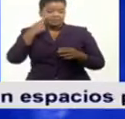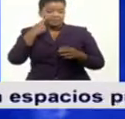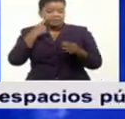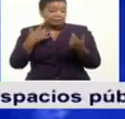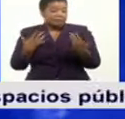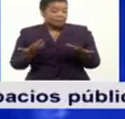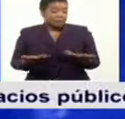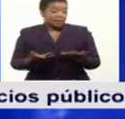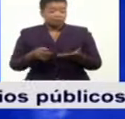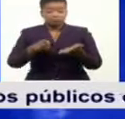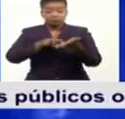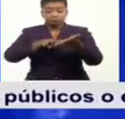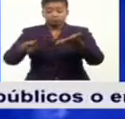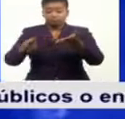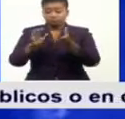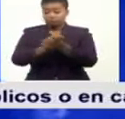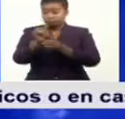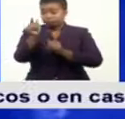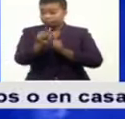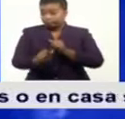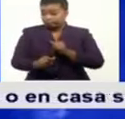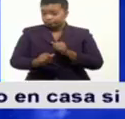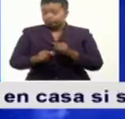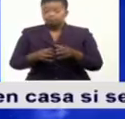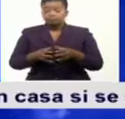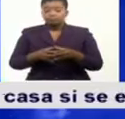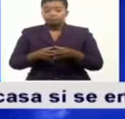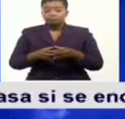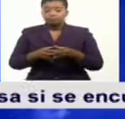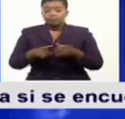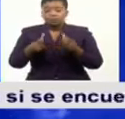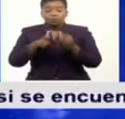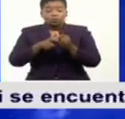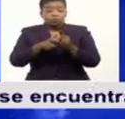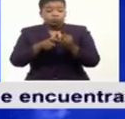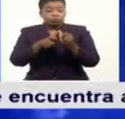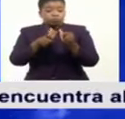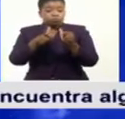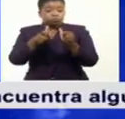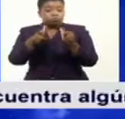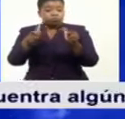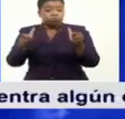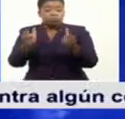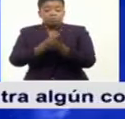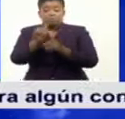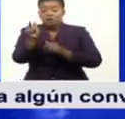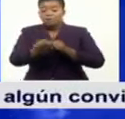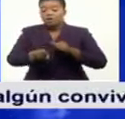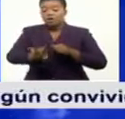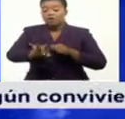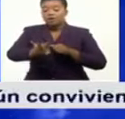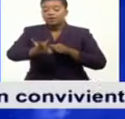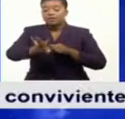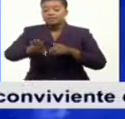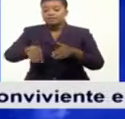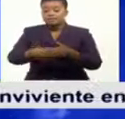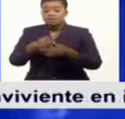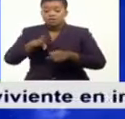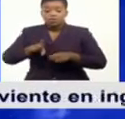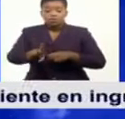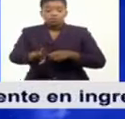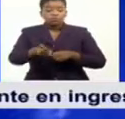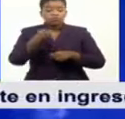la provincia de Mayabeque, con el número de casos que han tenido en los últimos días,